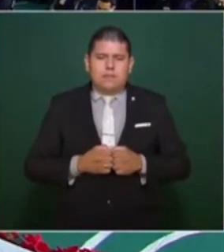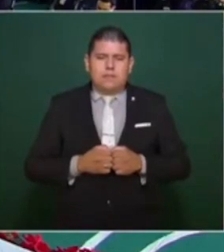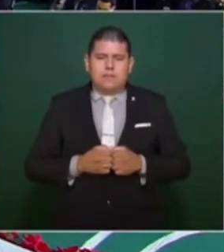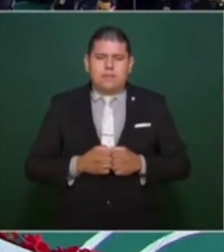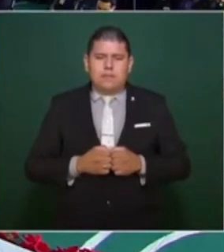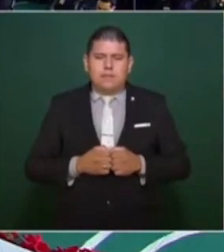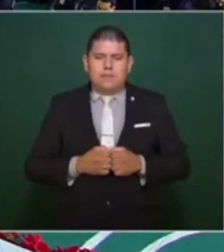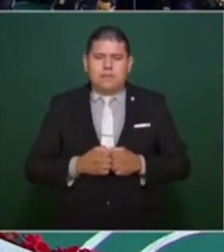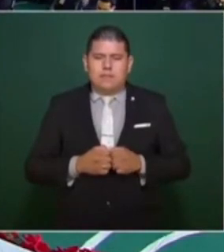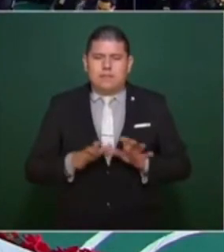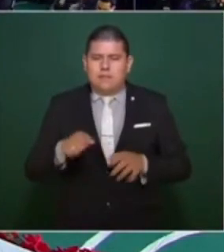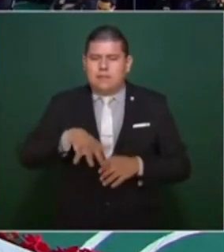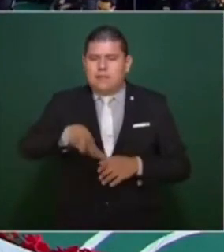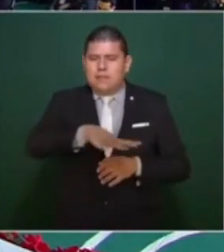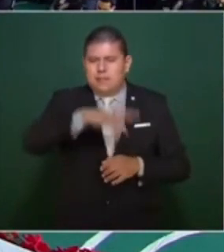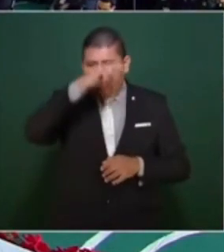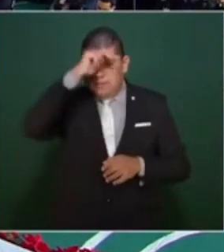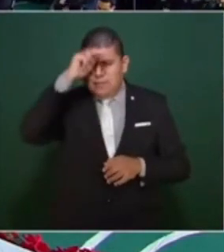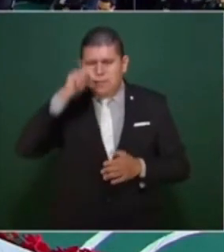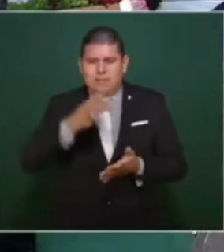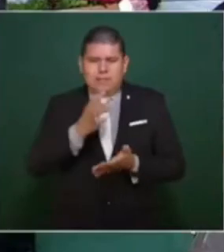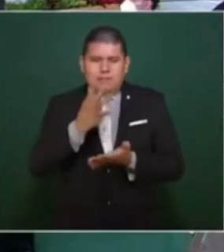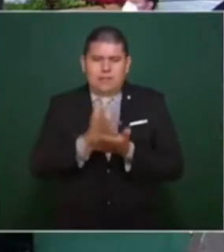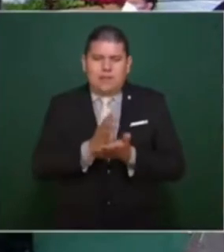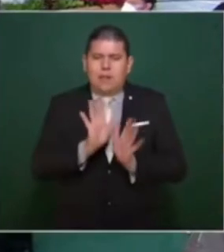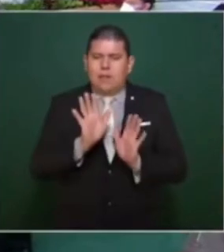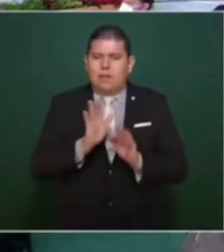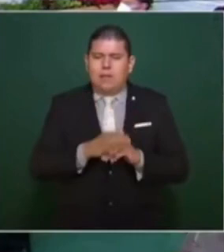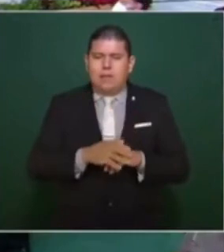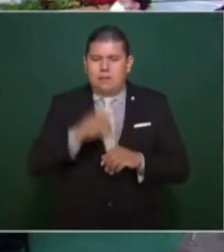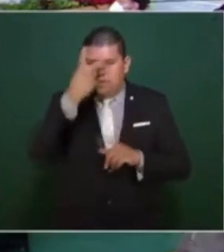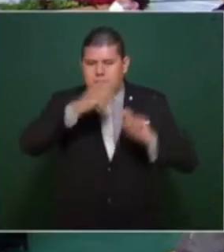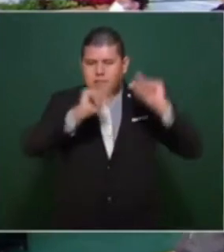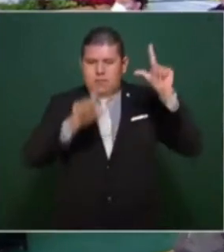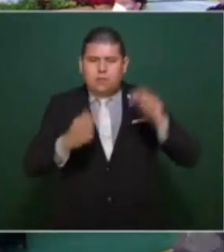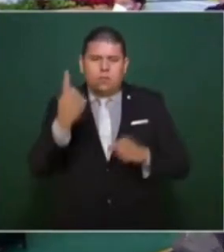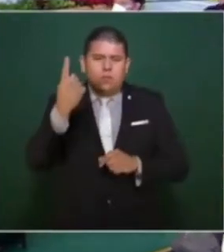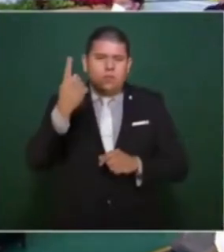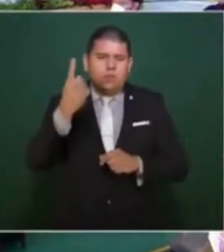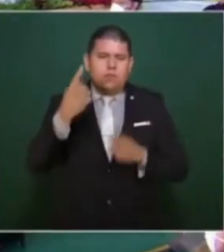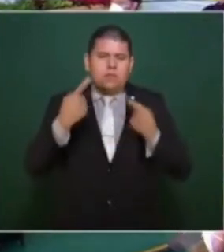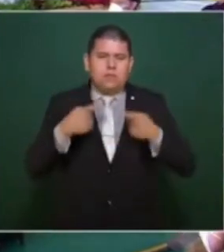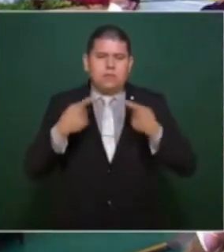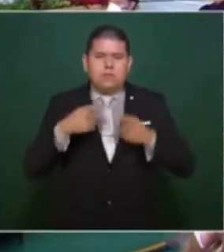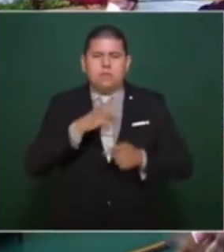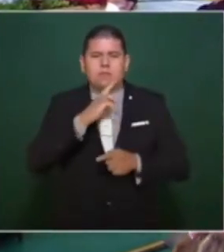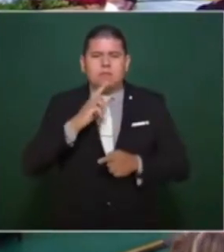se fue puro Nayarit? Bueno, una nacional, quien quiera.